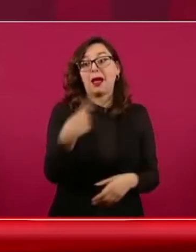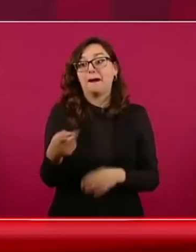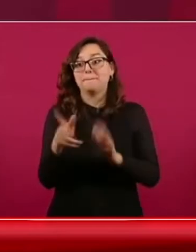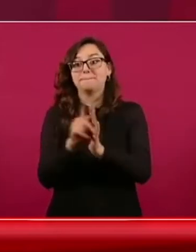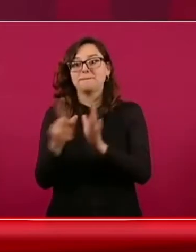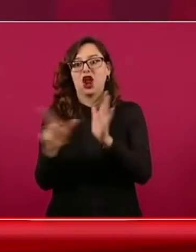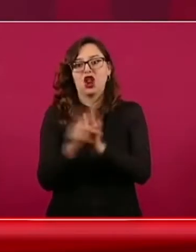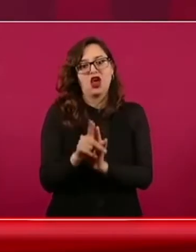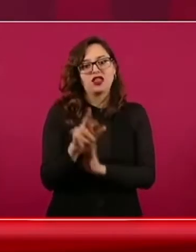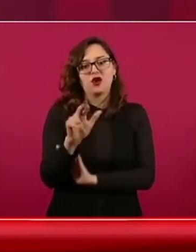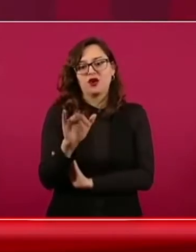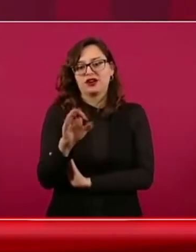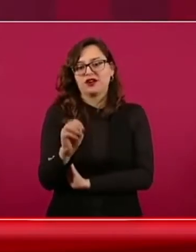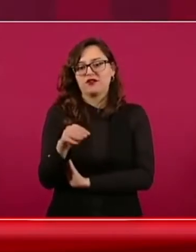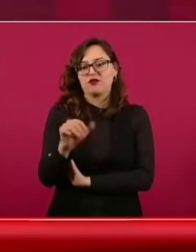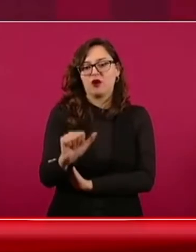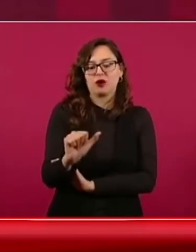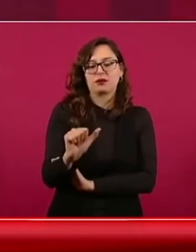y